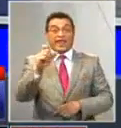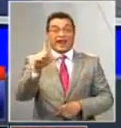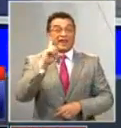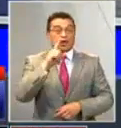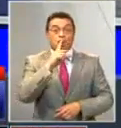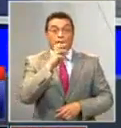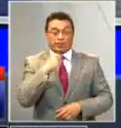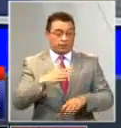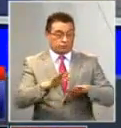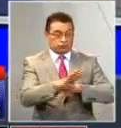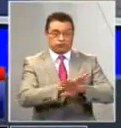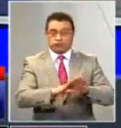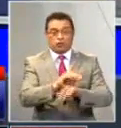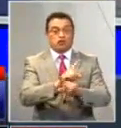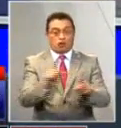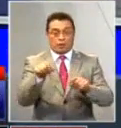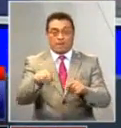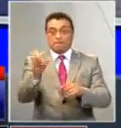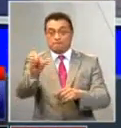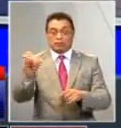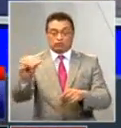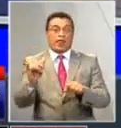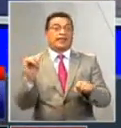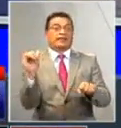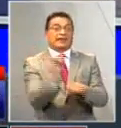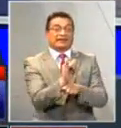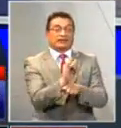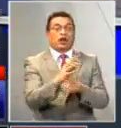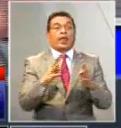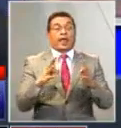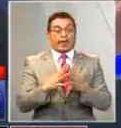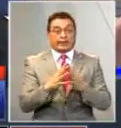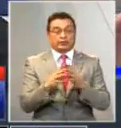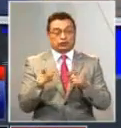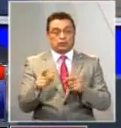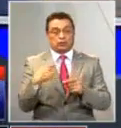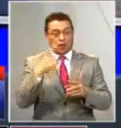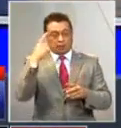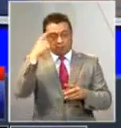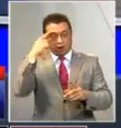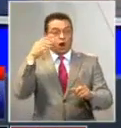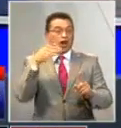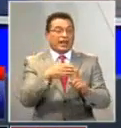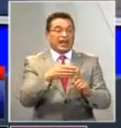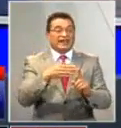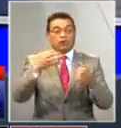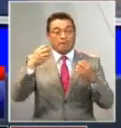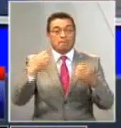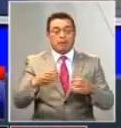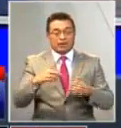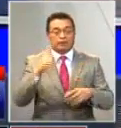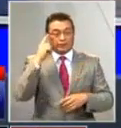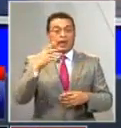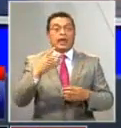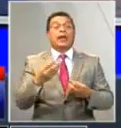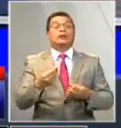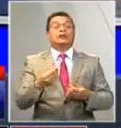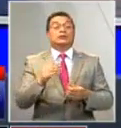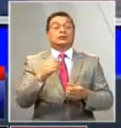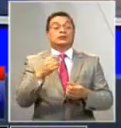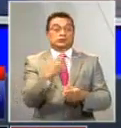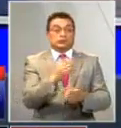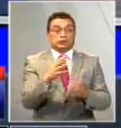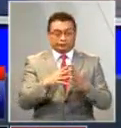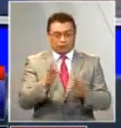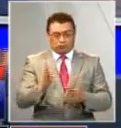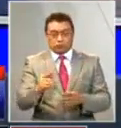cual. Son personas que traicionaron al ejército, que perdieron la objetividad, que perdieron obviamente quizás el espíritu de la institución castrense, pero que lo